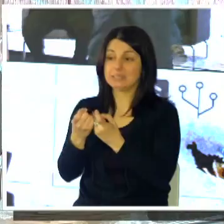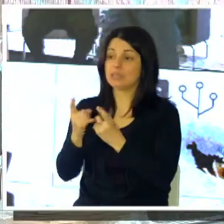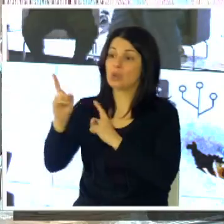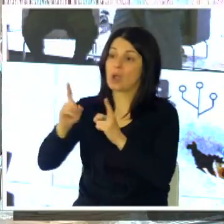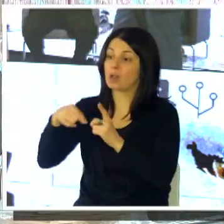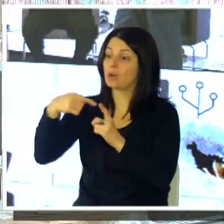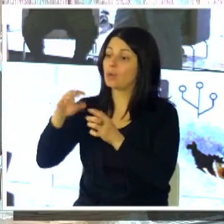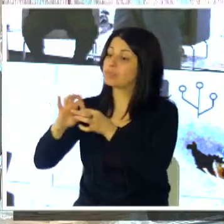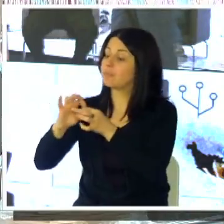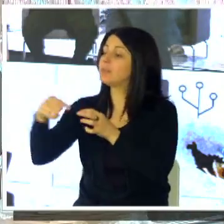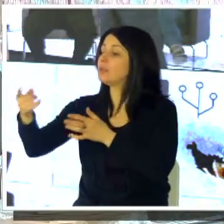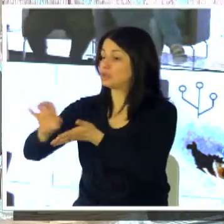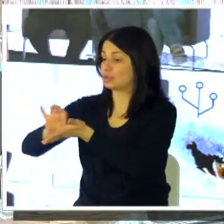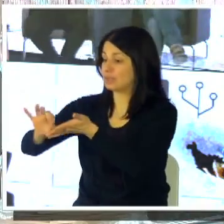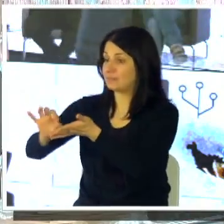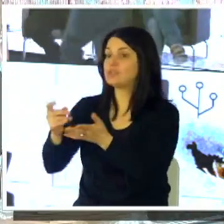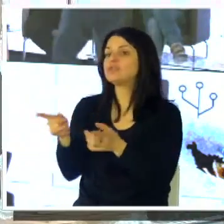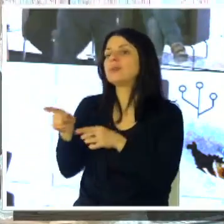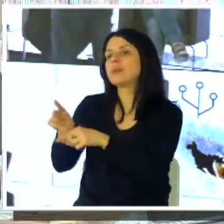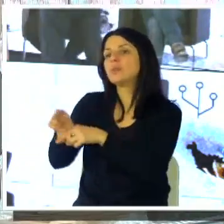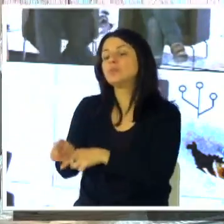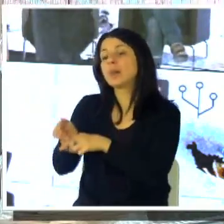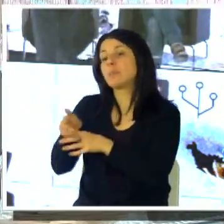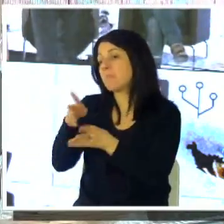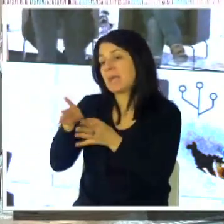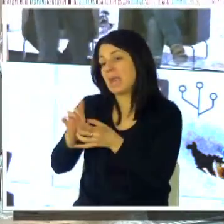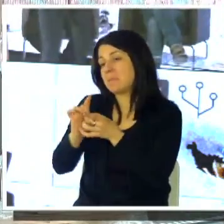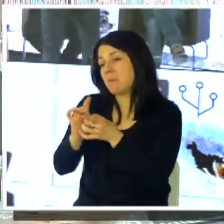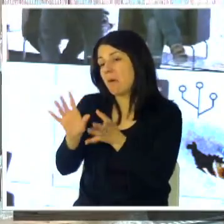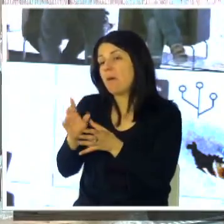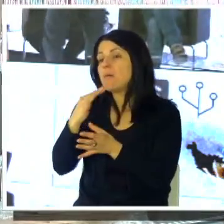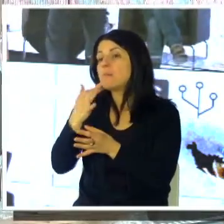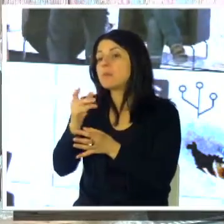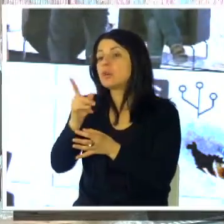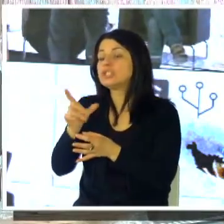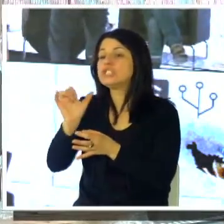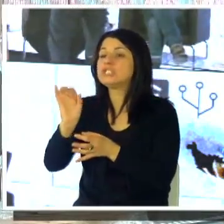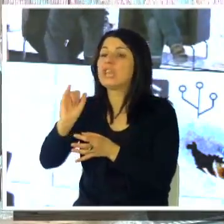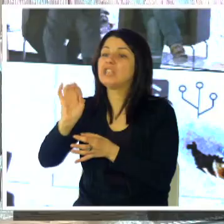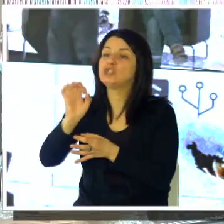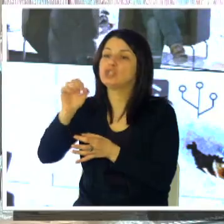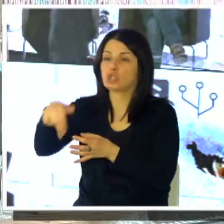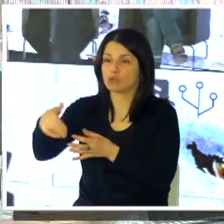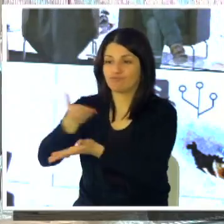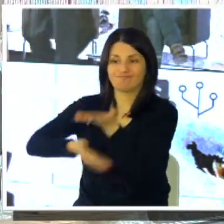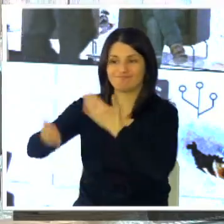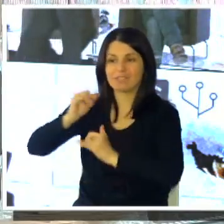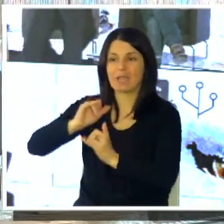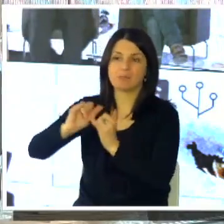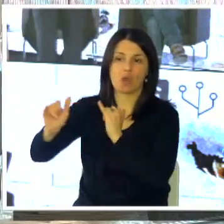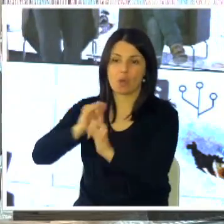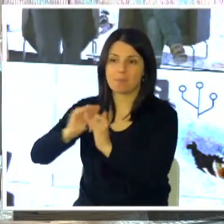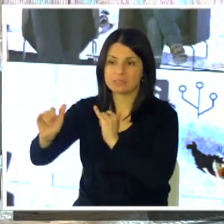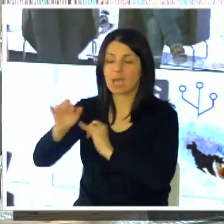estos servicios, lo que vamos a utilizar son mecanismos ligeros, como por ejemplo JSON, intercambio de mensajes JSON, o vamos a incorporar